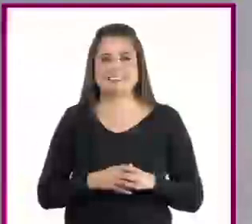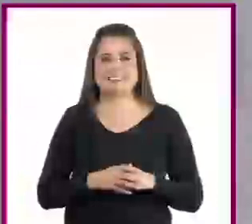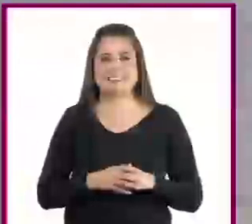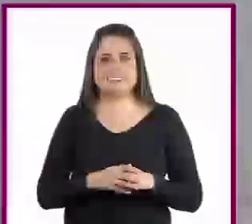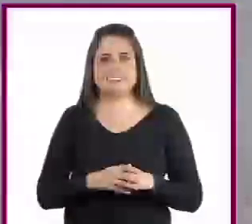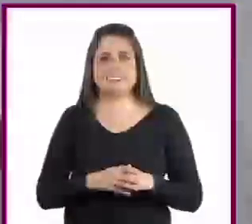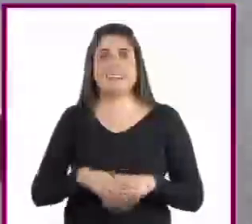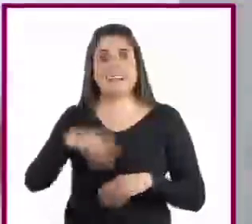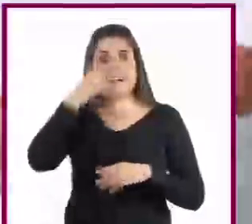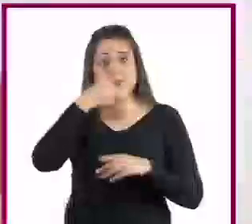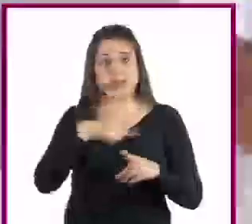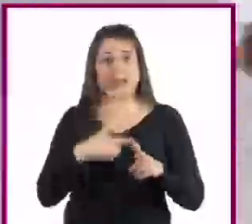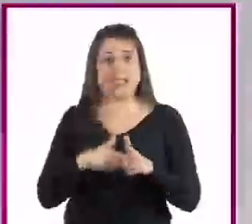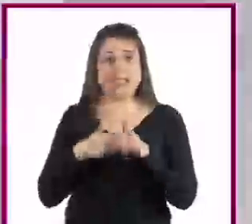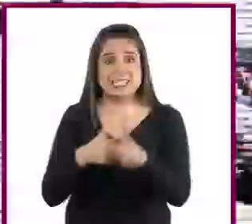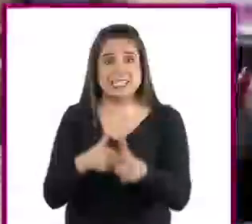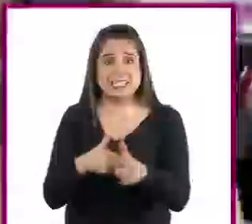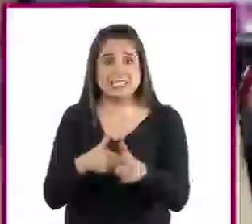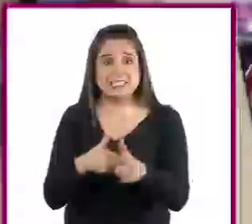Para continuar,